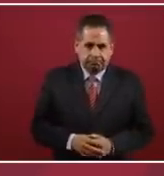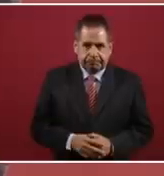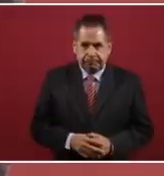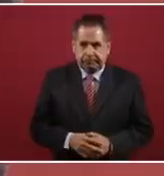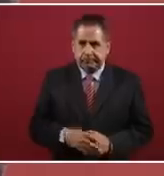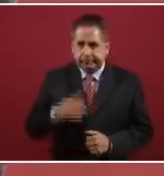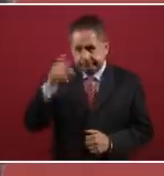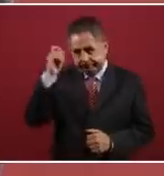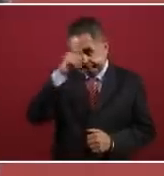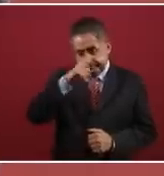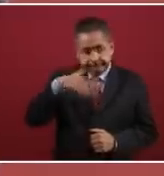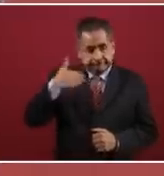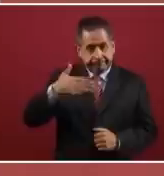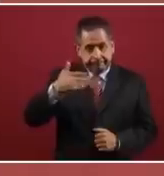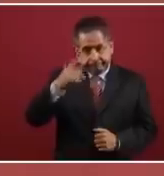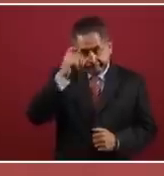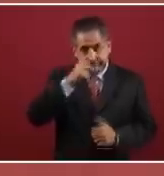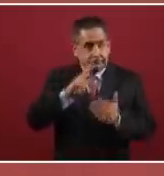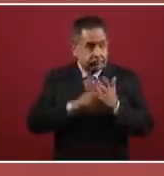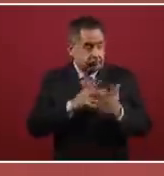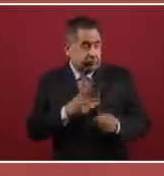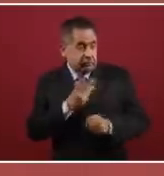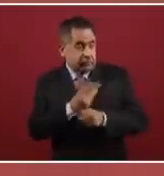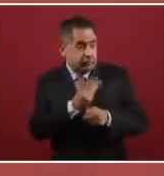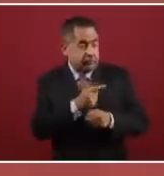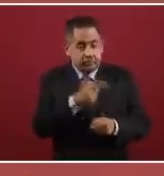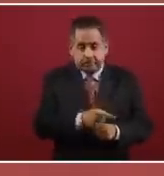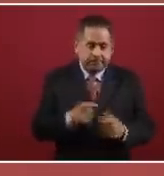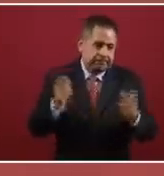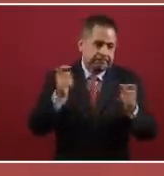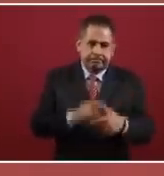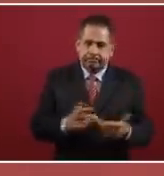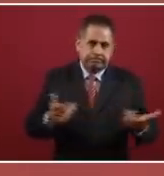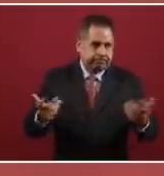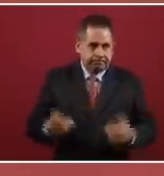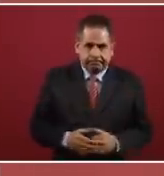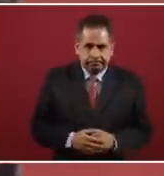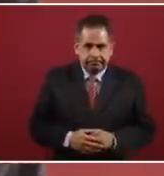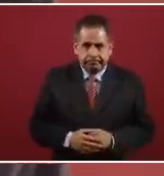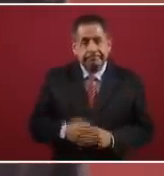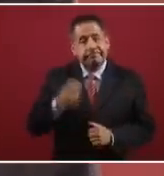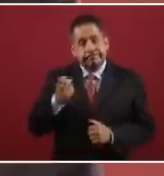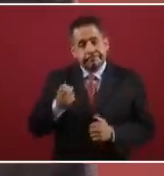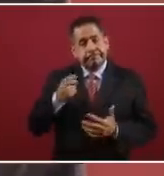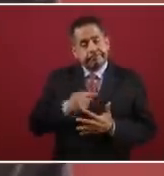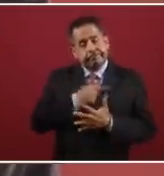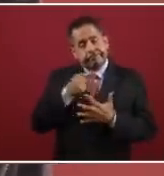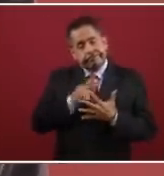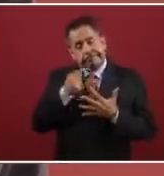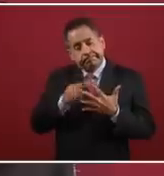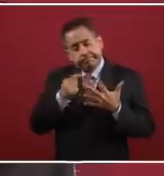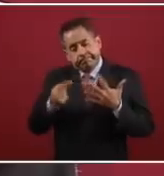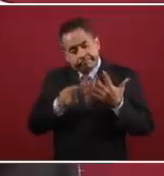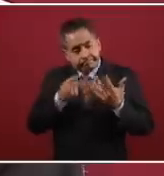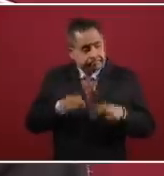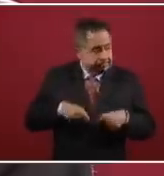Va a ser muy difícil rehabilitarlo. Entonces, todo esto es lo que se está